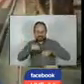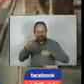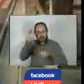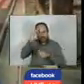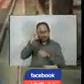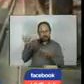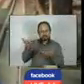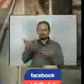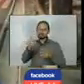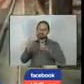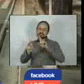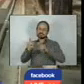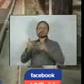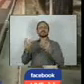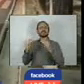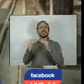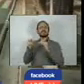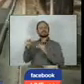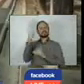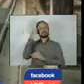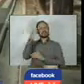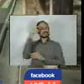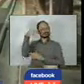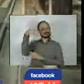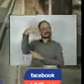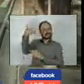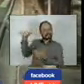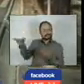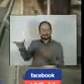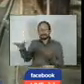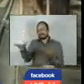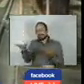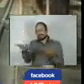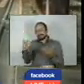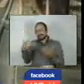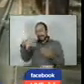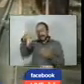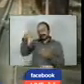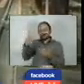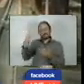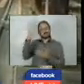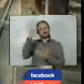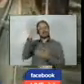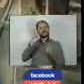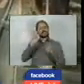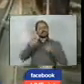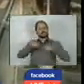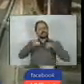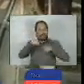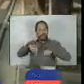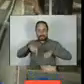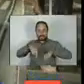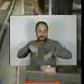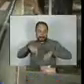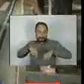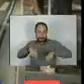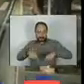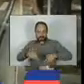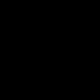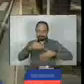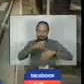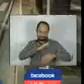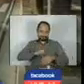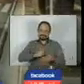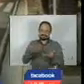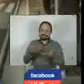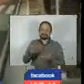beneficios y también qué esperan dentro, pues por supuesto, de más años sobre este deporte acá en las carreteras y calles del país.